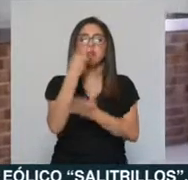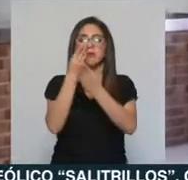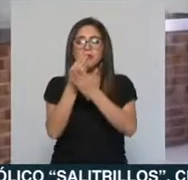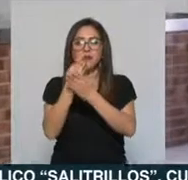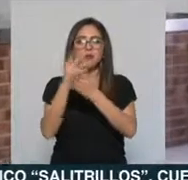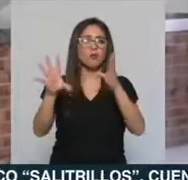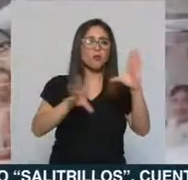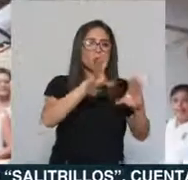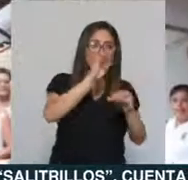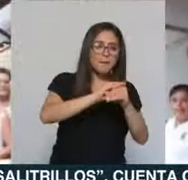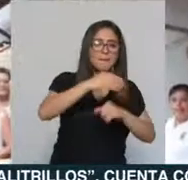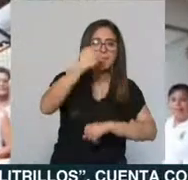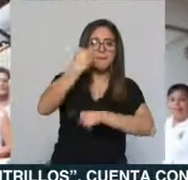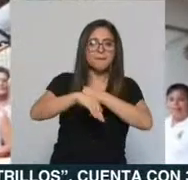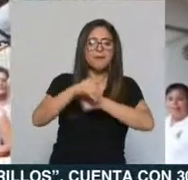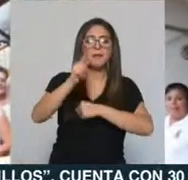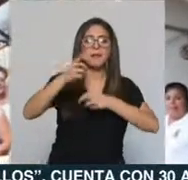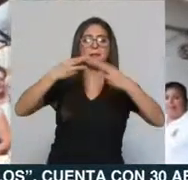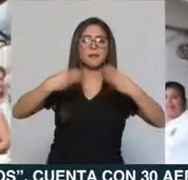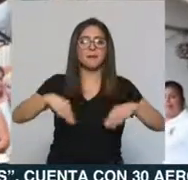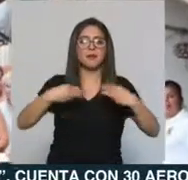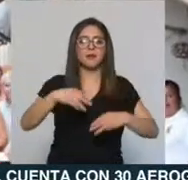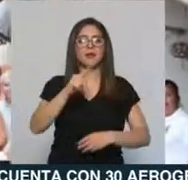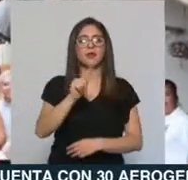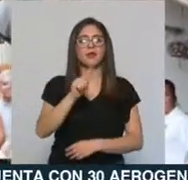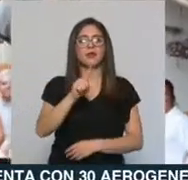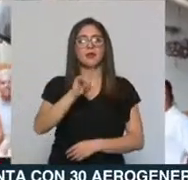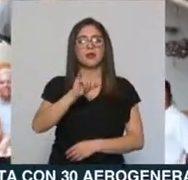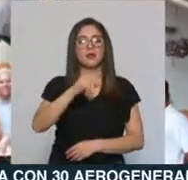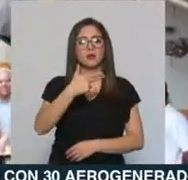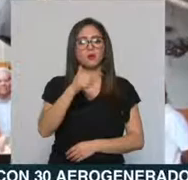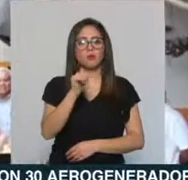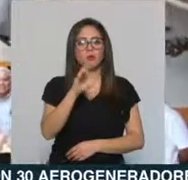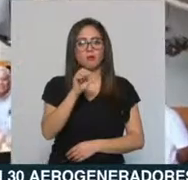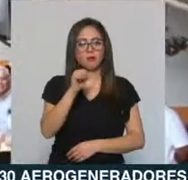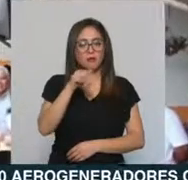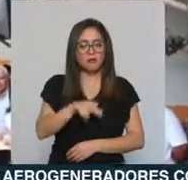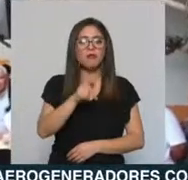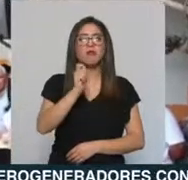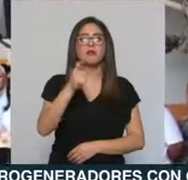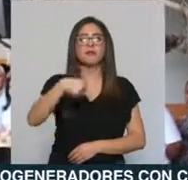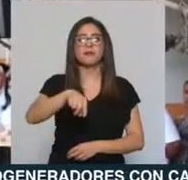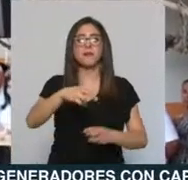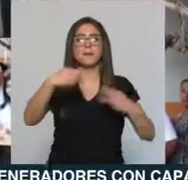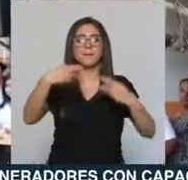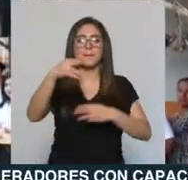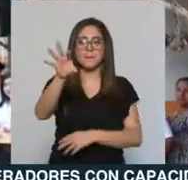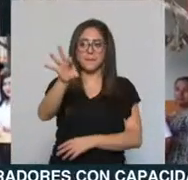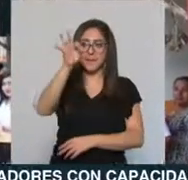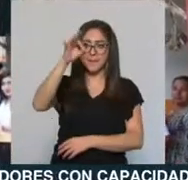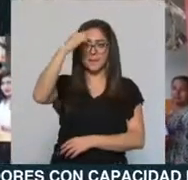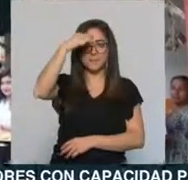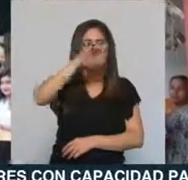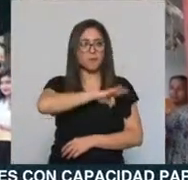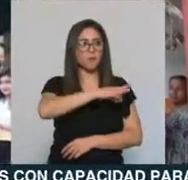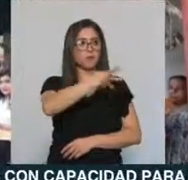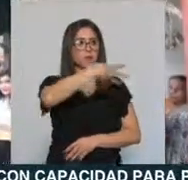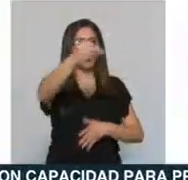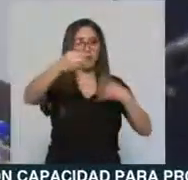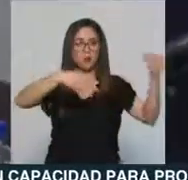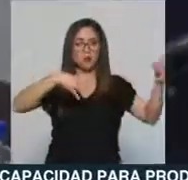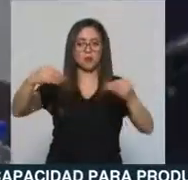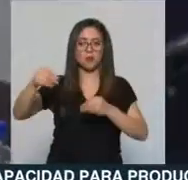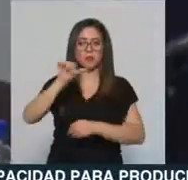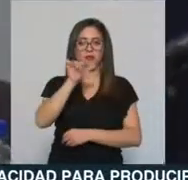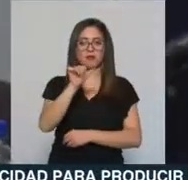y totales, como en el mercado Tihuatlán, el cual fue seleccionado como modelo para ejecutarlo en las 16 alcaldías.